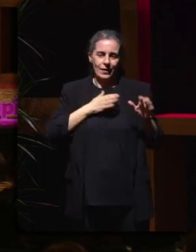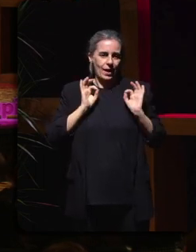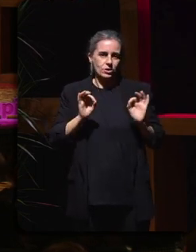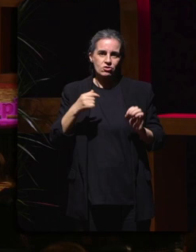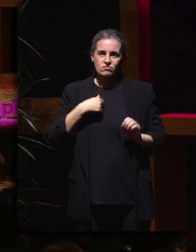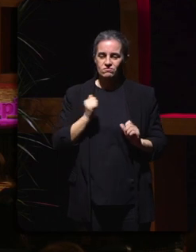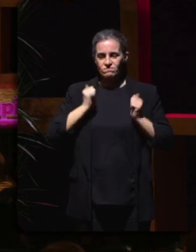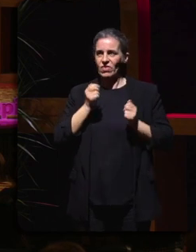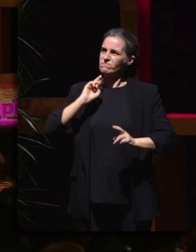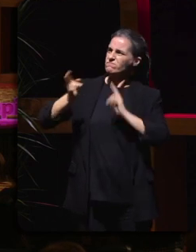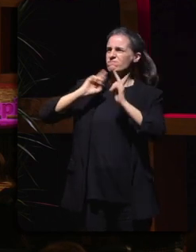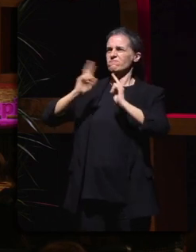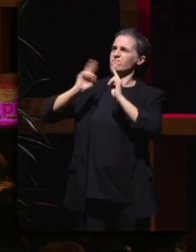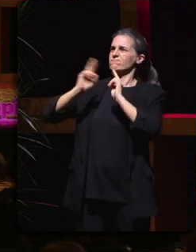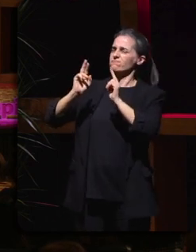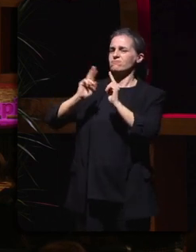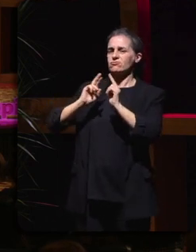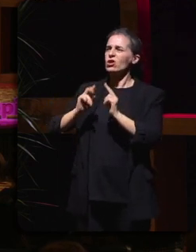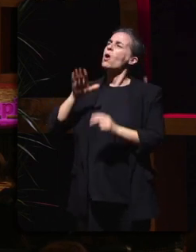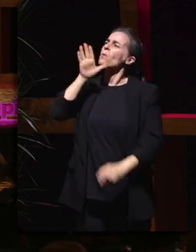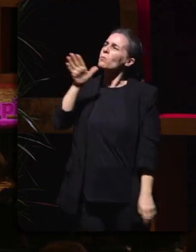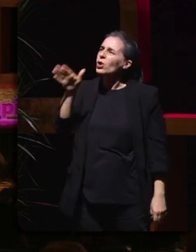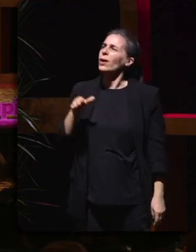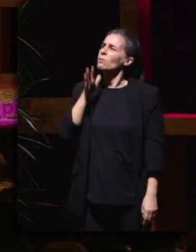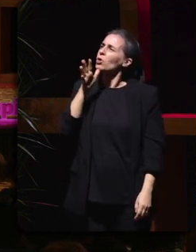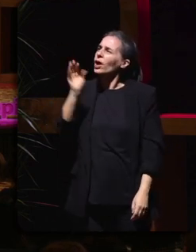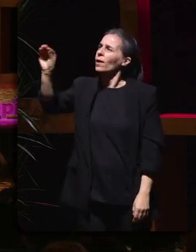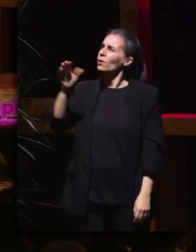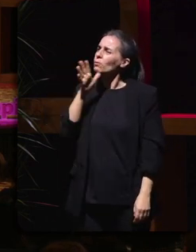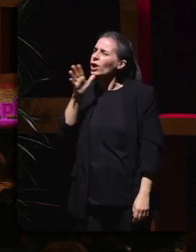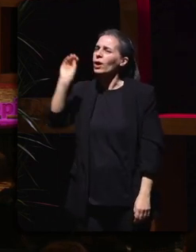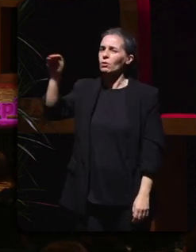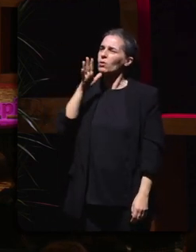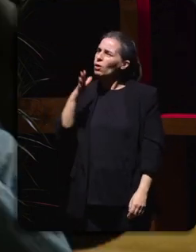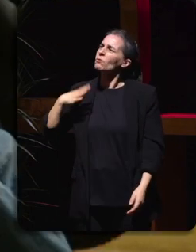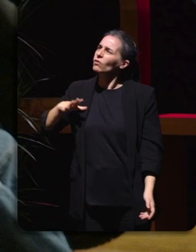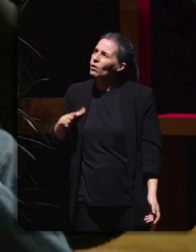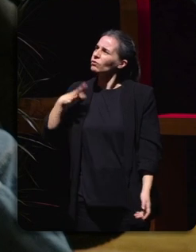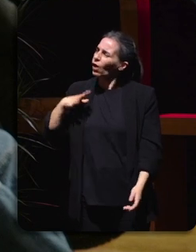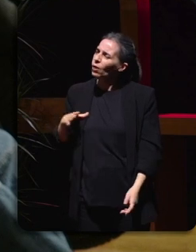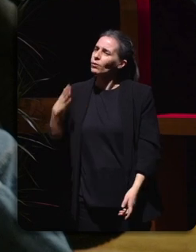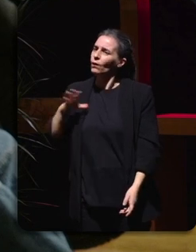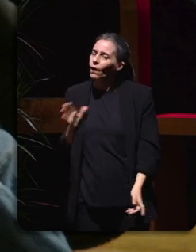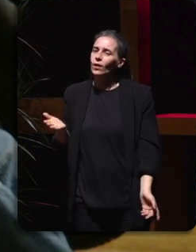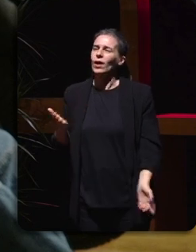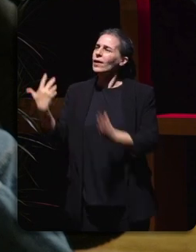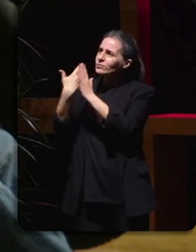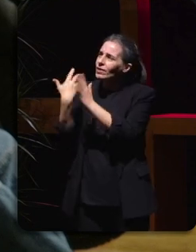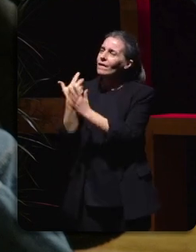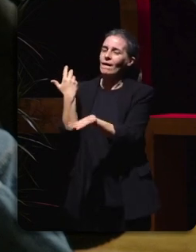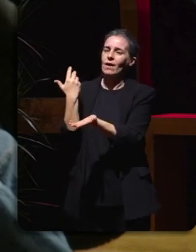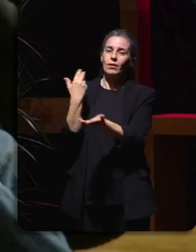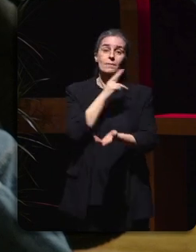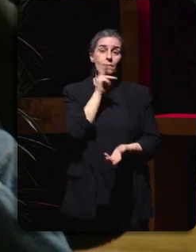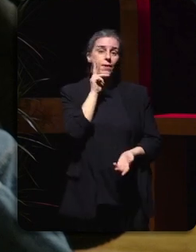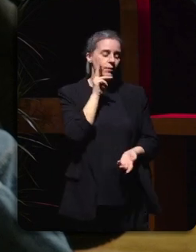Raúl además y preguntaba todo el rato pero por qué Y por qué Y por qué y por favor y por favor pero Explícamelo y